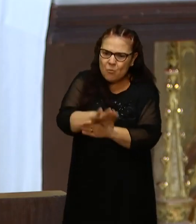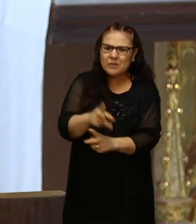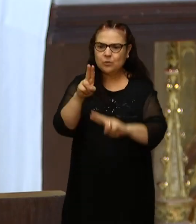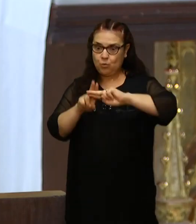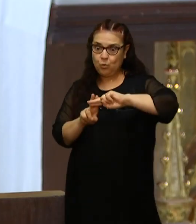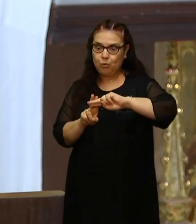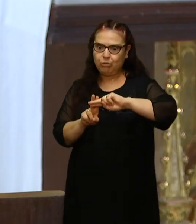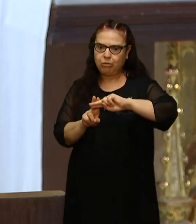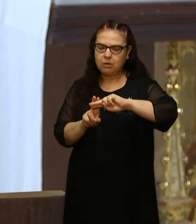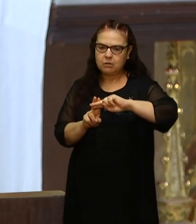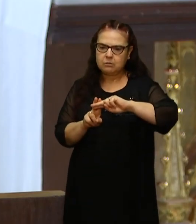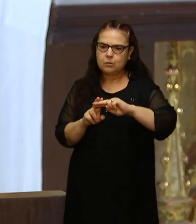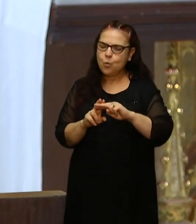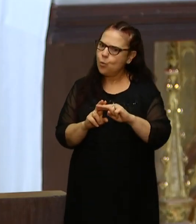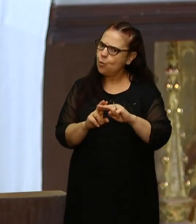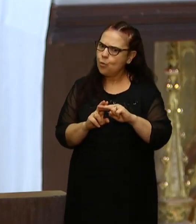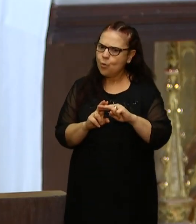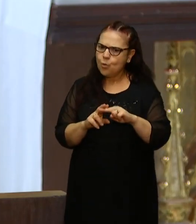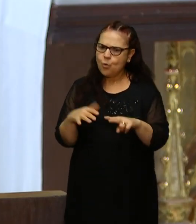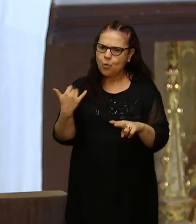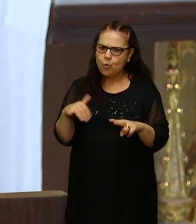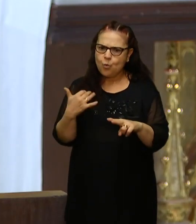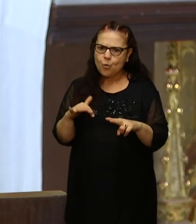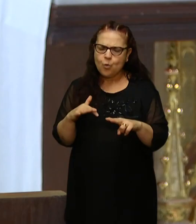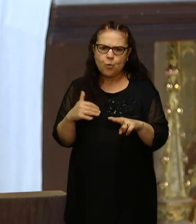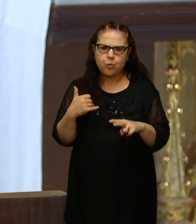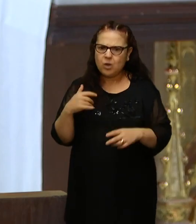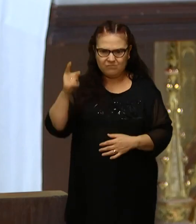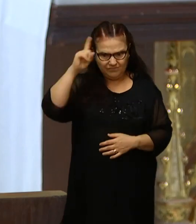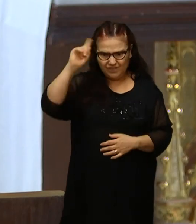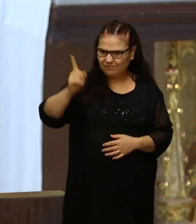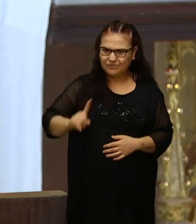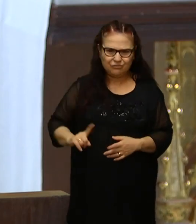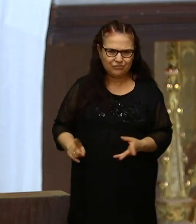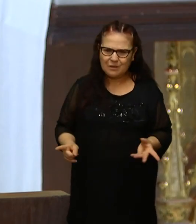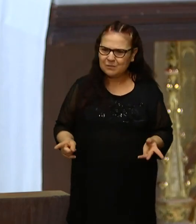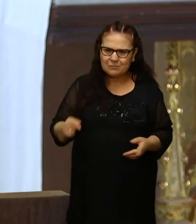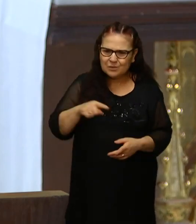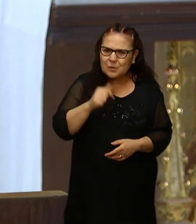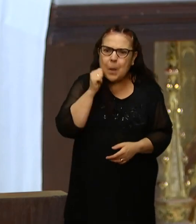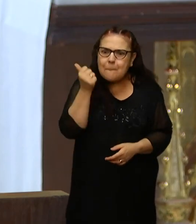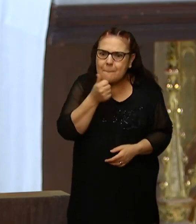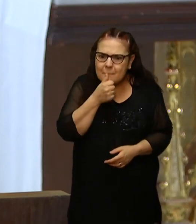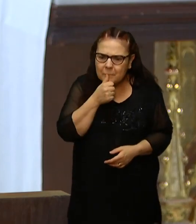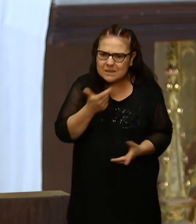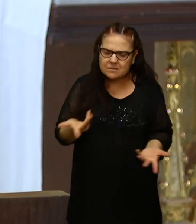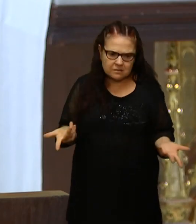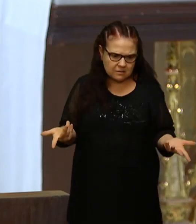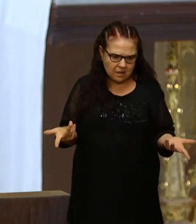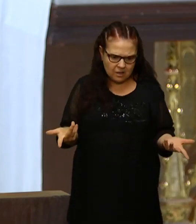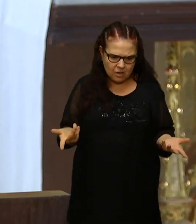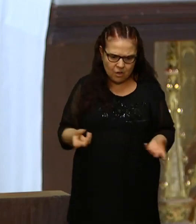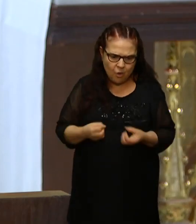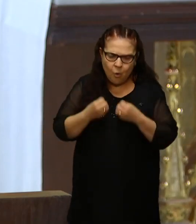No somos lo suficientemente conscientes, creo yo, de todo este misterio que nos está